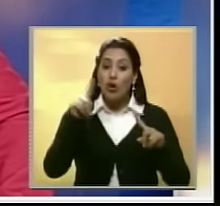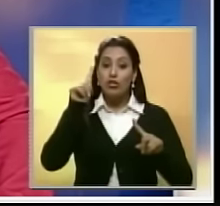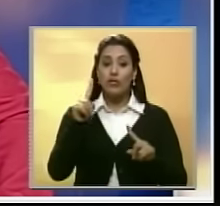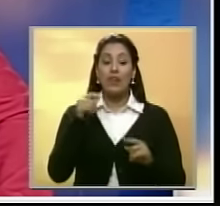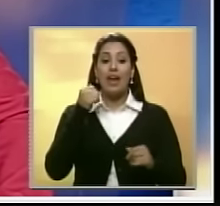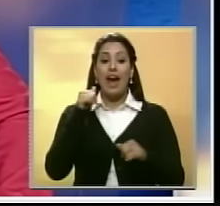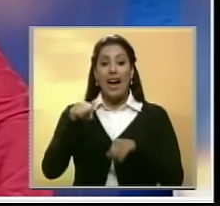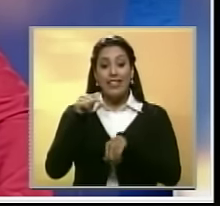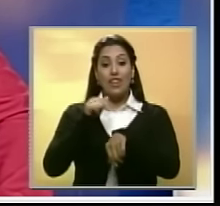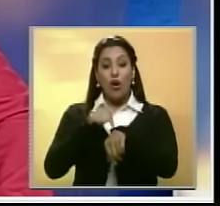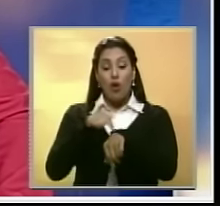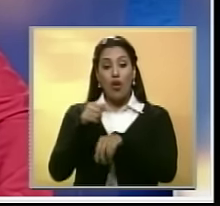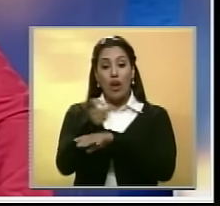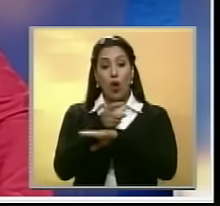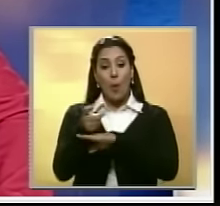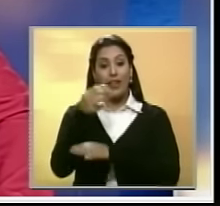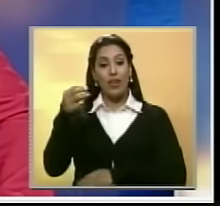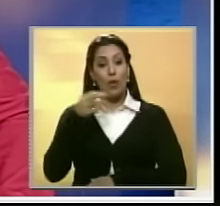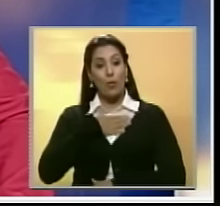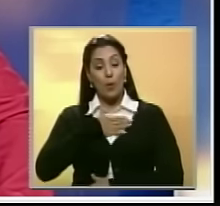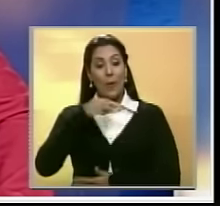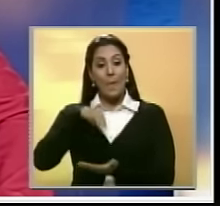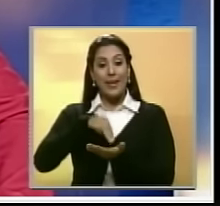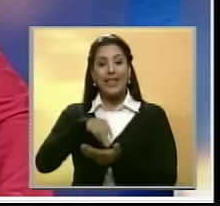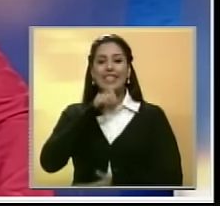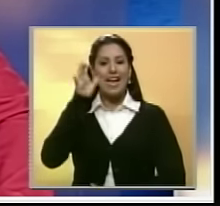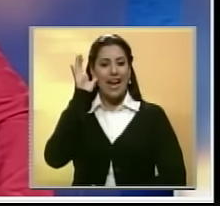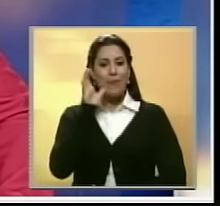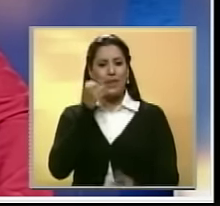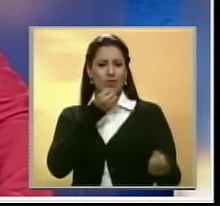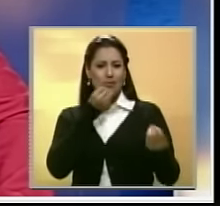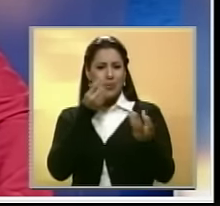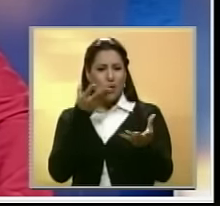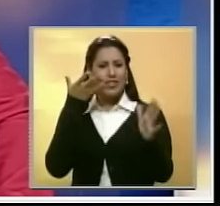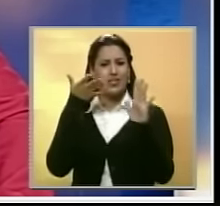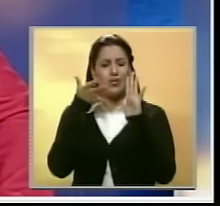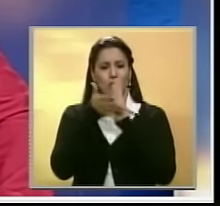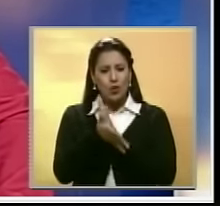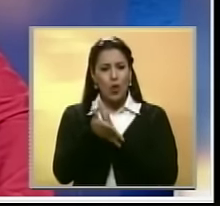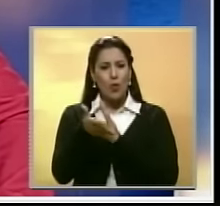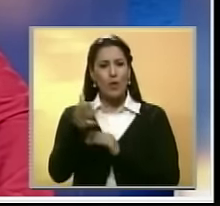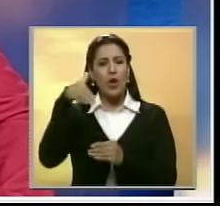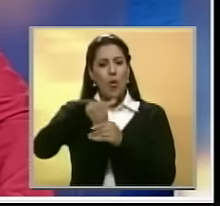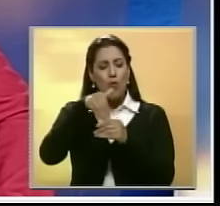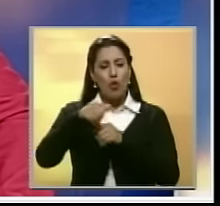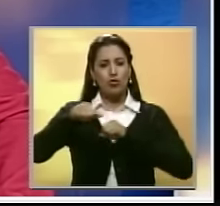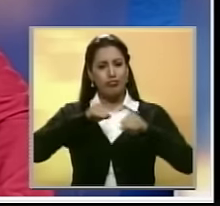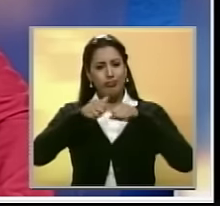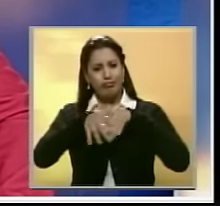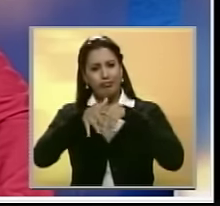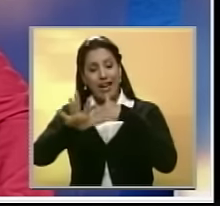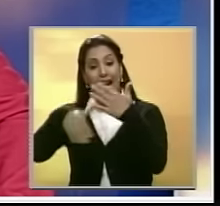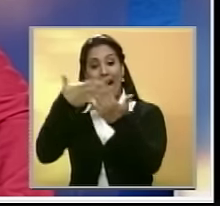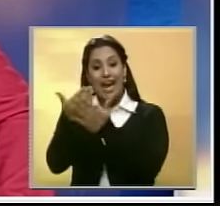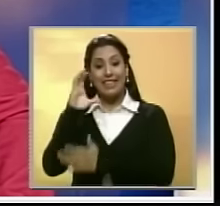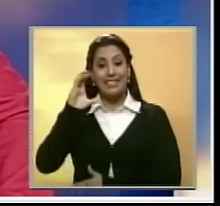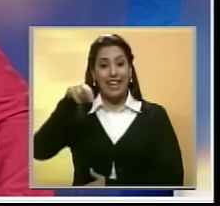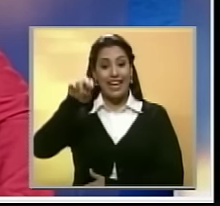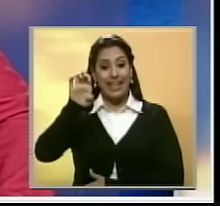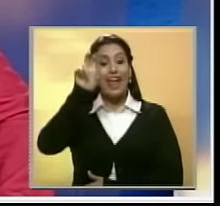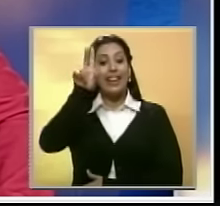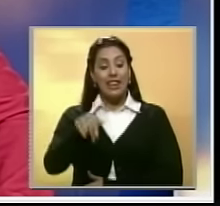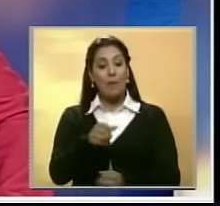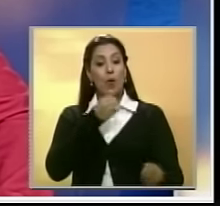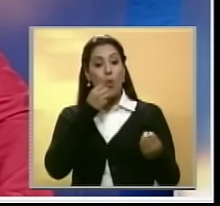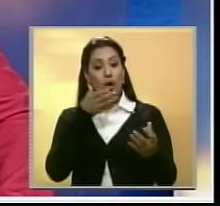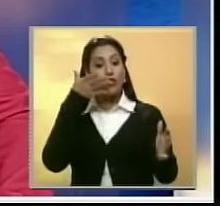A esta hora, el gobernador de Miranda, Enrique Capriles, ofrece detalles del estatus del referéndum revocatorio y la movilización hacia el CNE. También